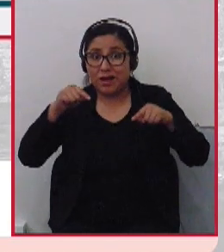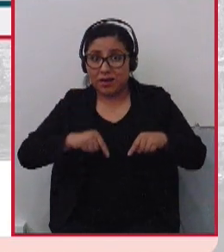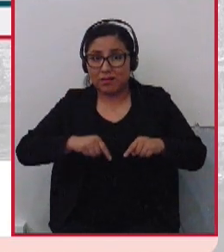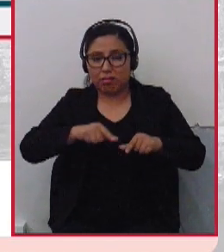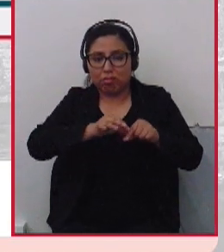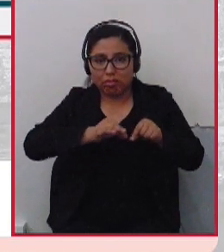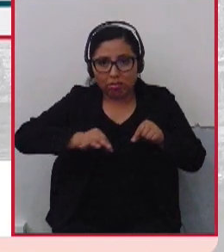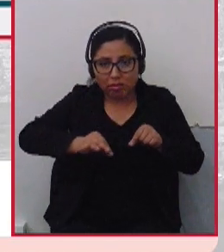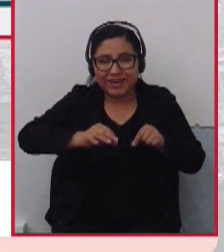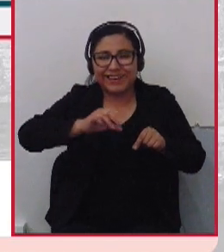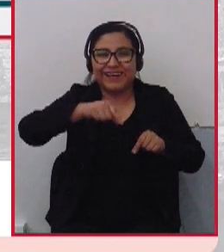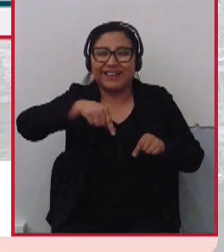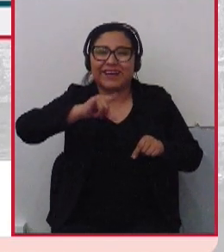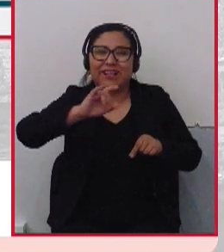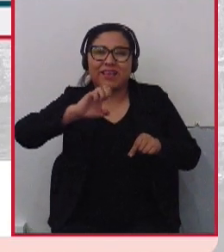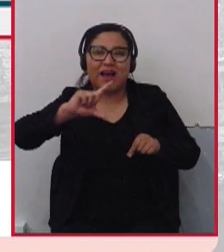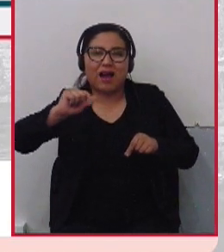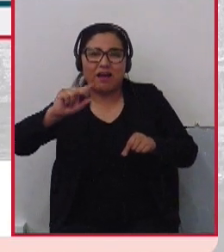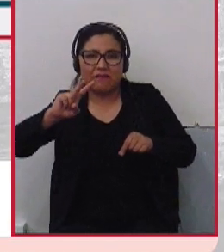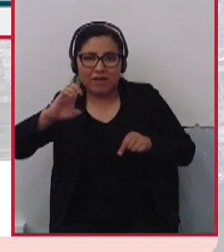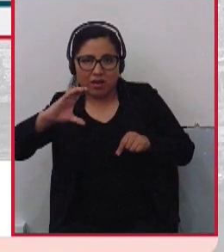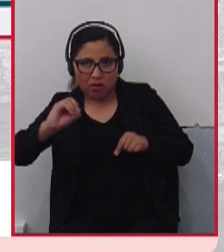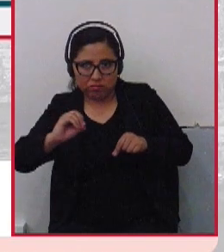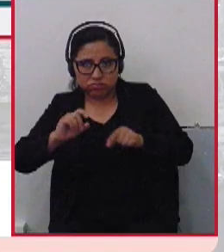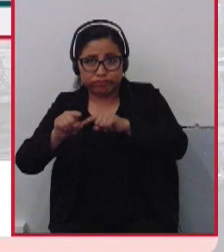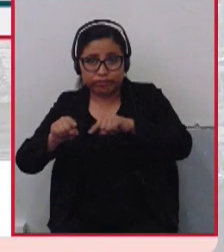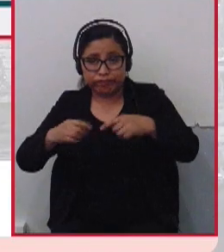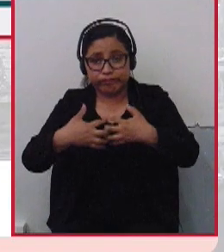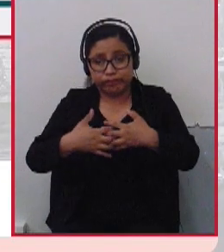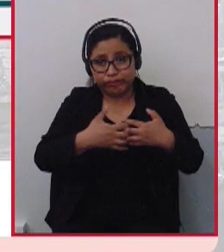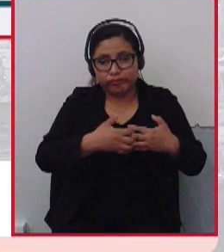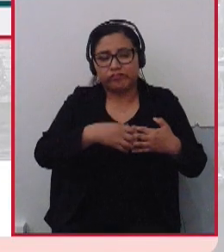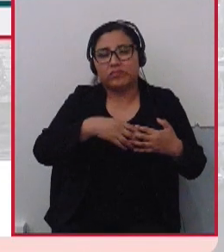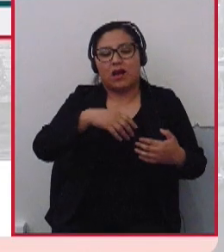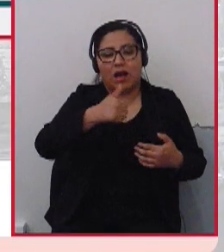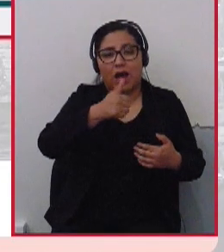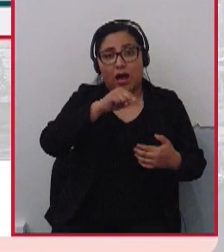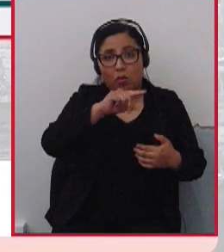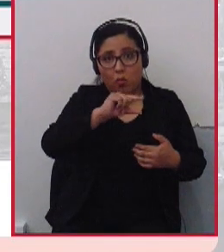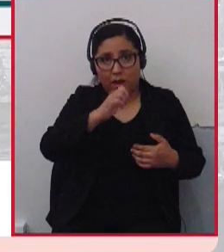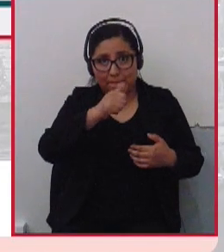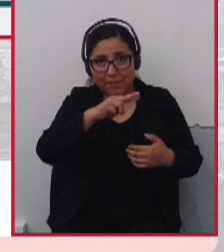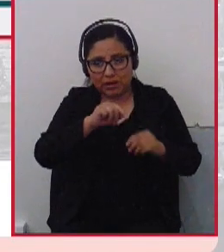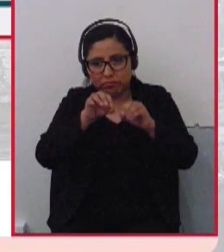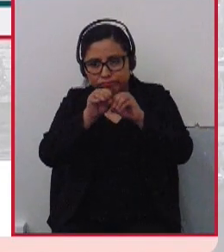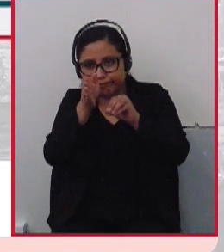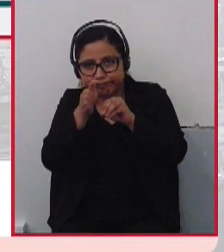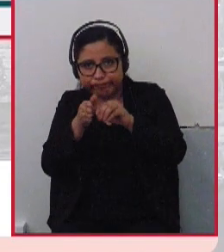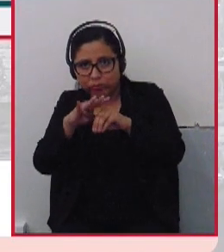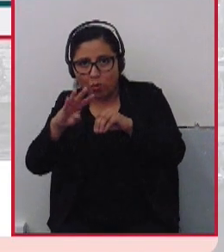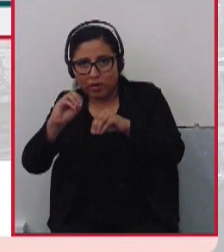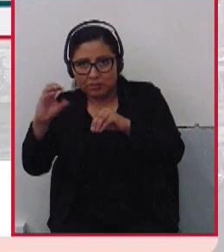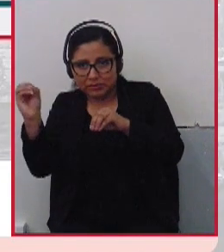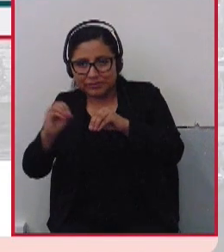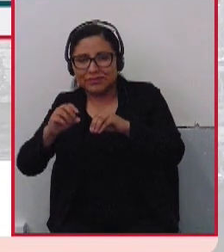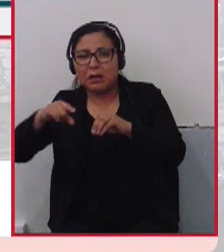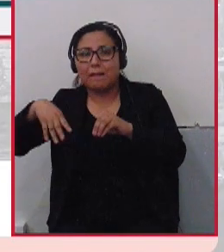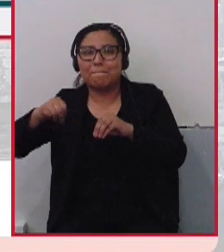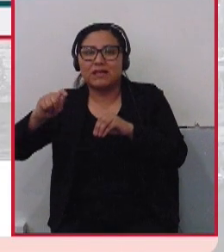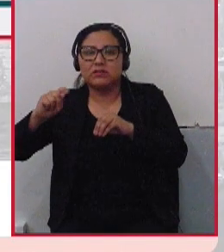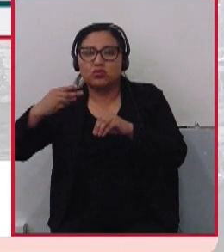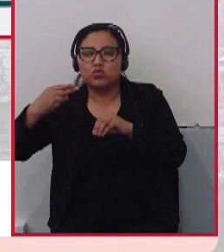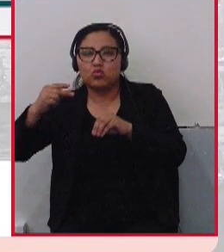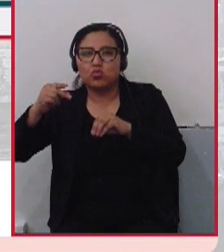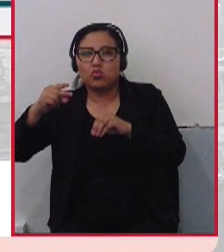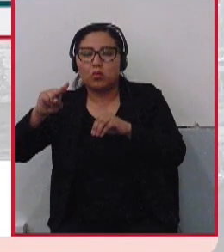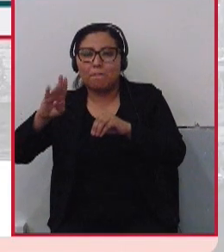Quellaveco, 60% Anglo American, 40% Mitsubishi. Es una operación minera a tajo abierto.